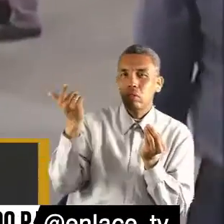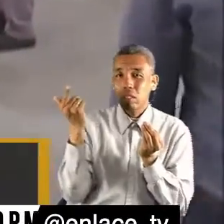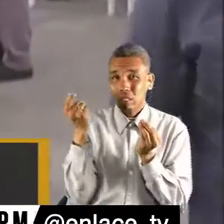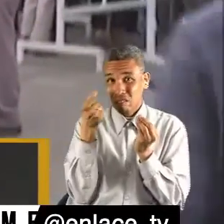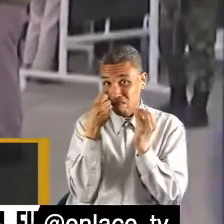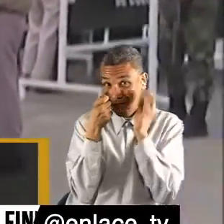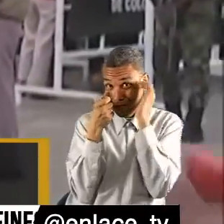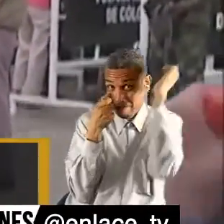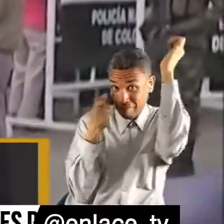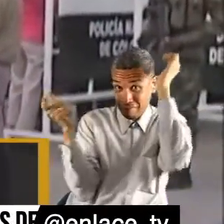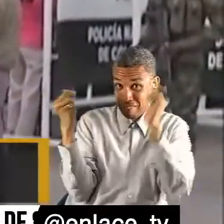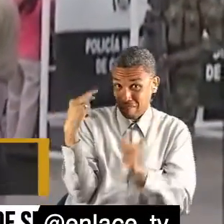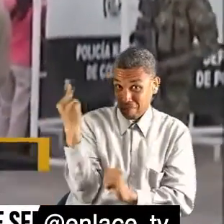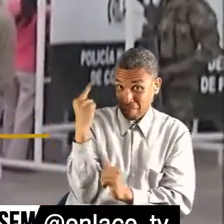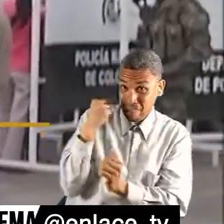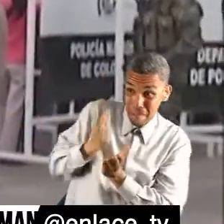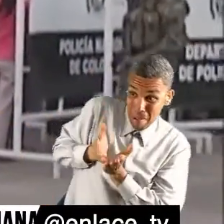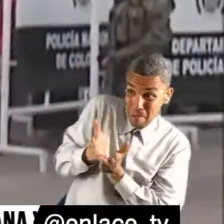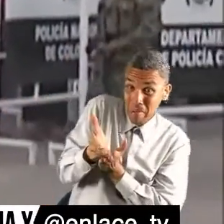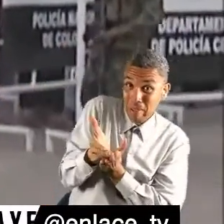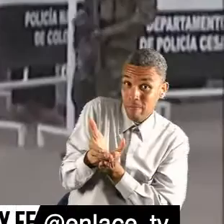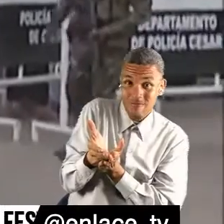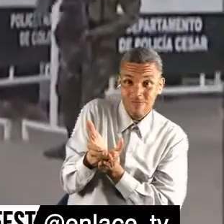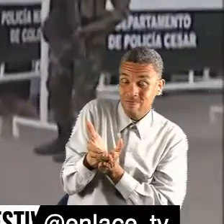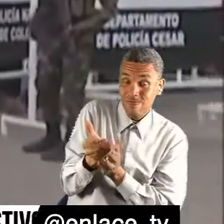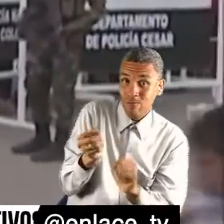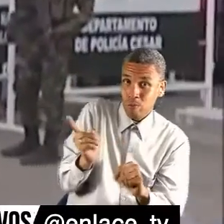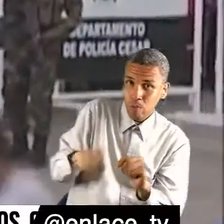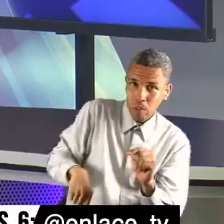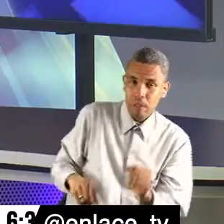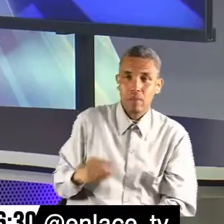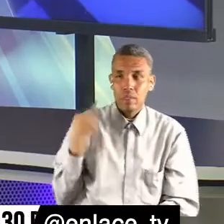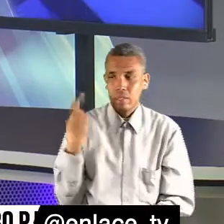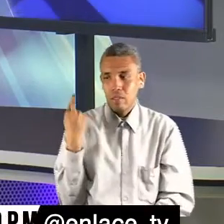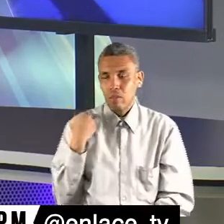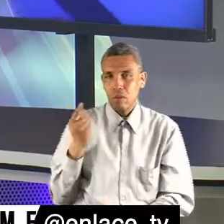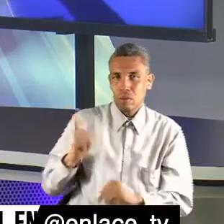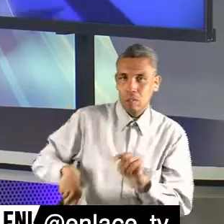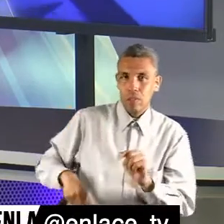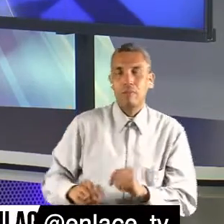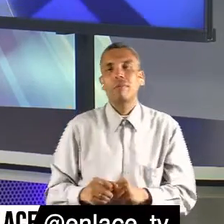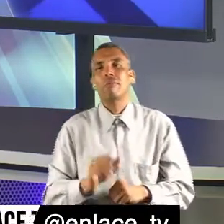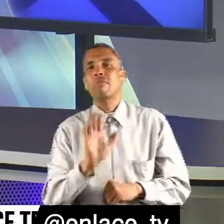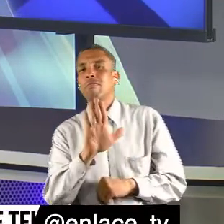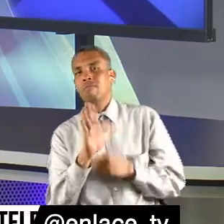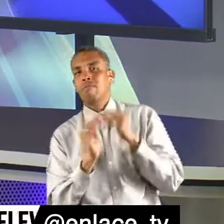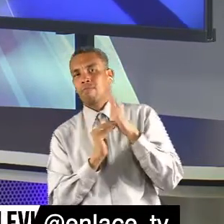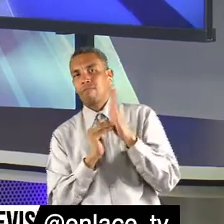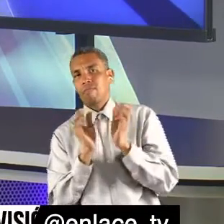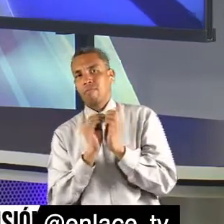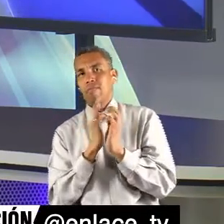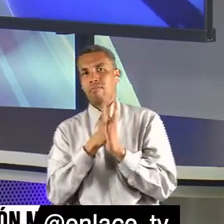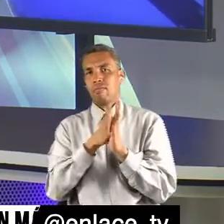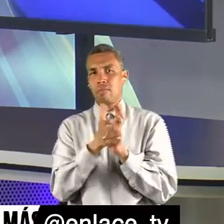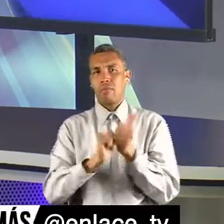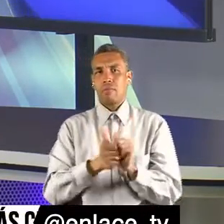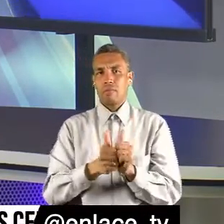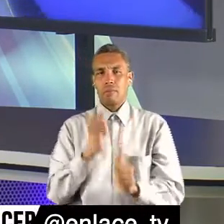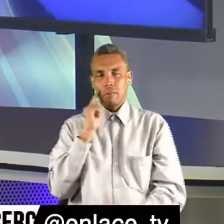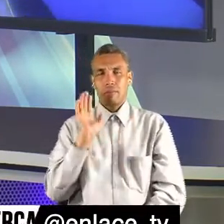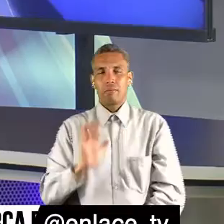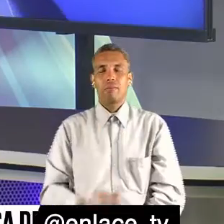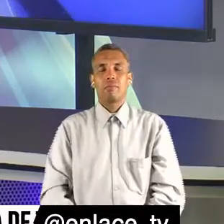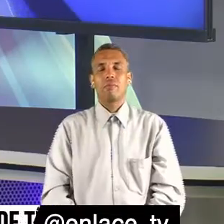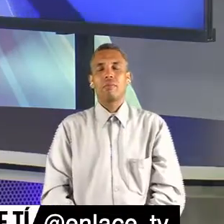Procurador General de la Nación no está contemplada en la Constitución Política de Colombia. Hacemos una pausa y ya regresamos con información deportiva en